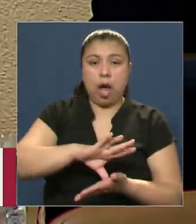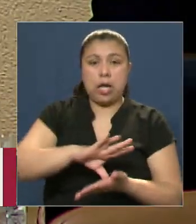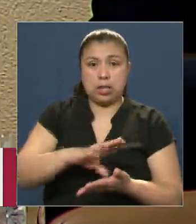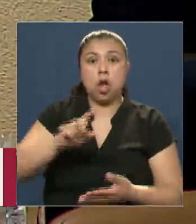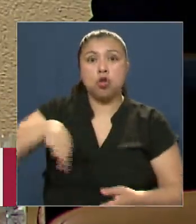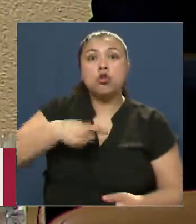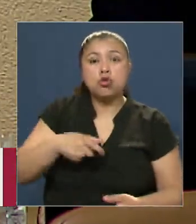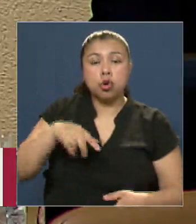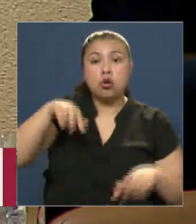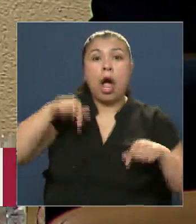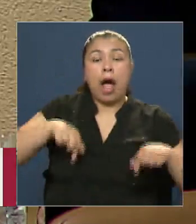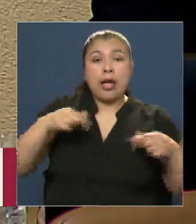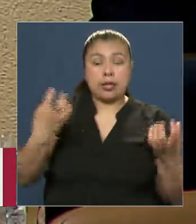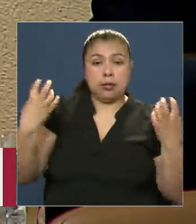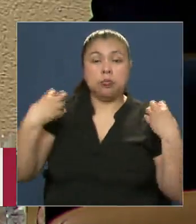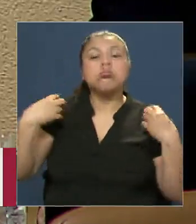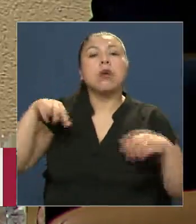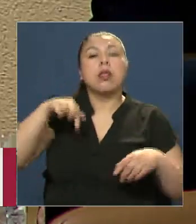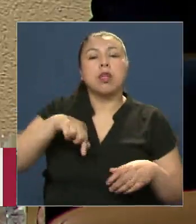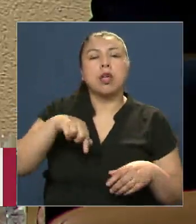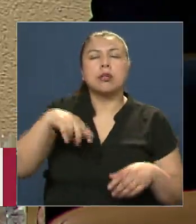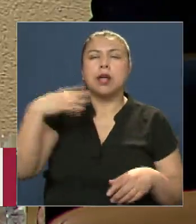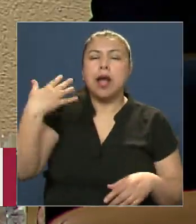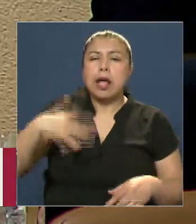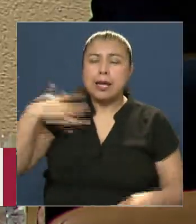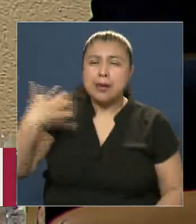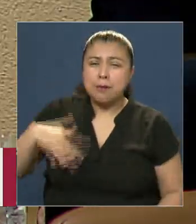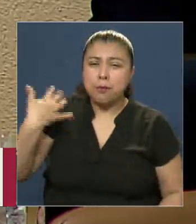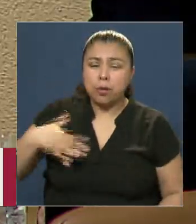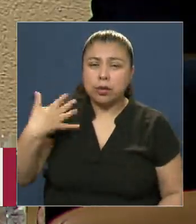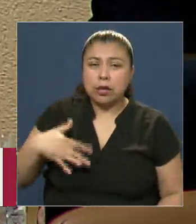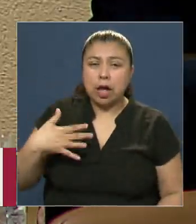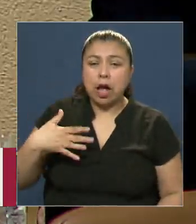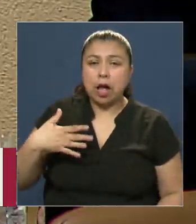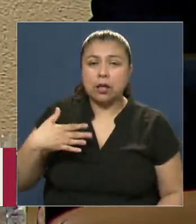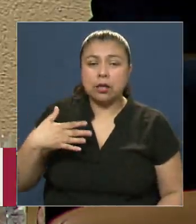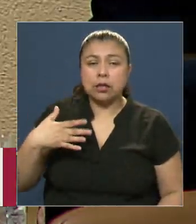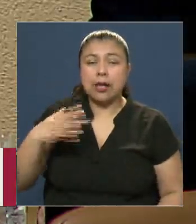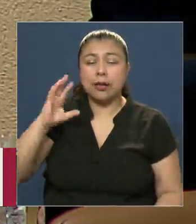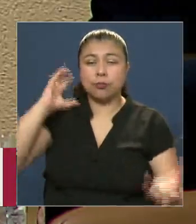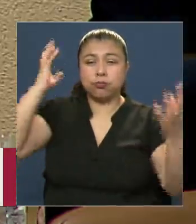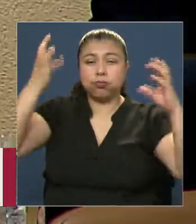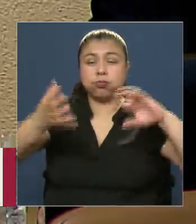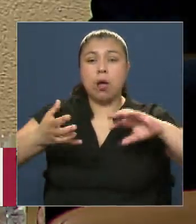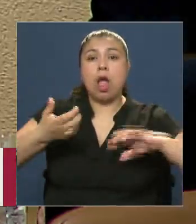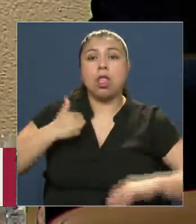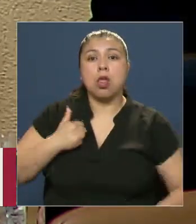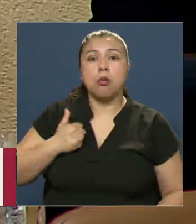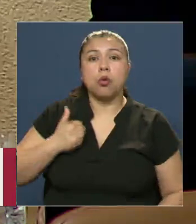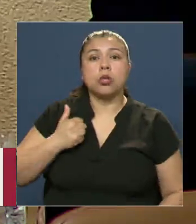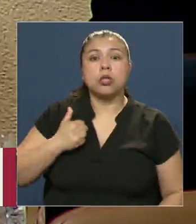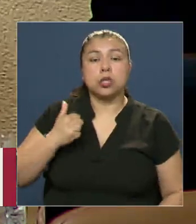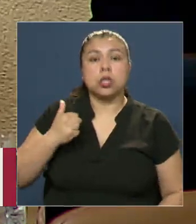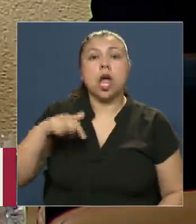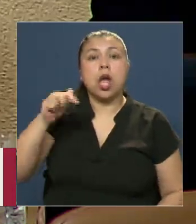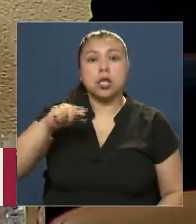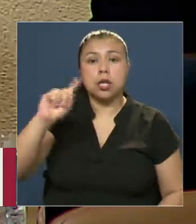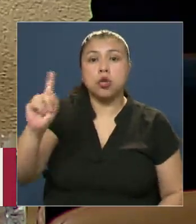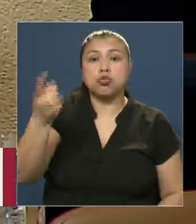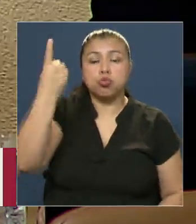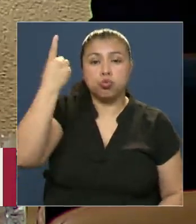sede, seamos anfitriones de un evento, de un encuentro tan importante a nivel global de las policías civiles. Y este es